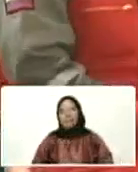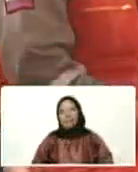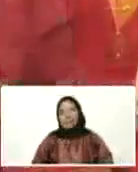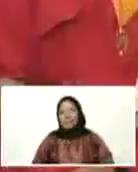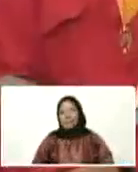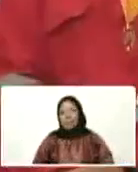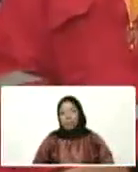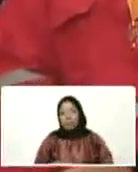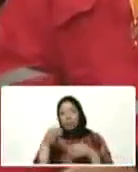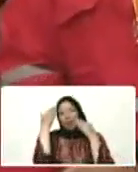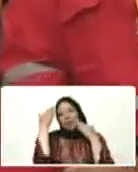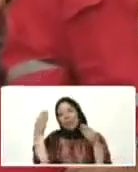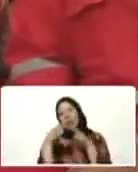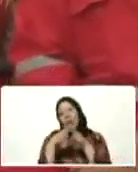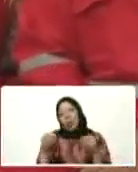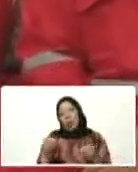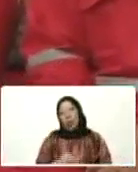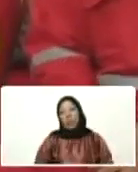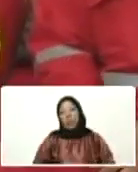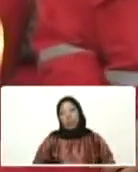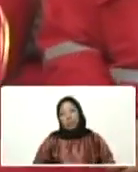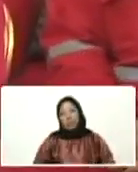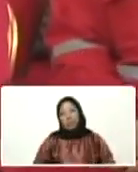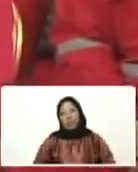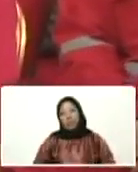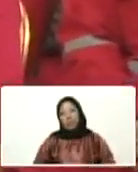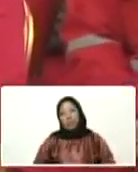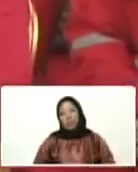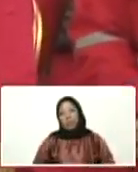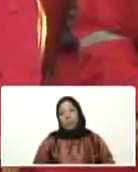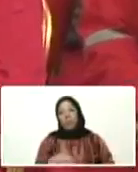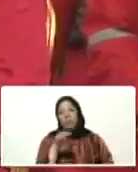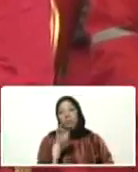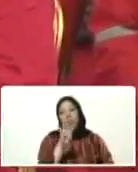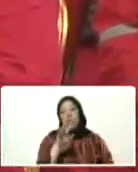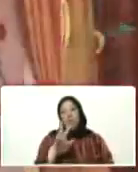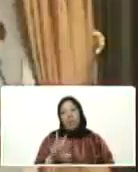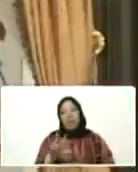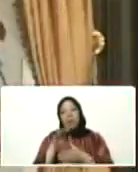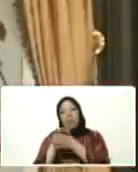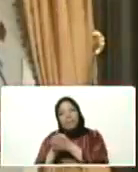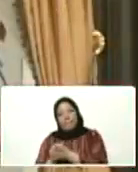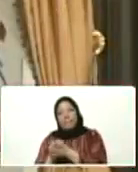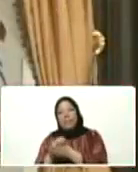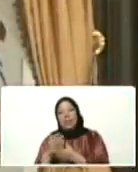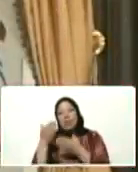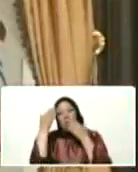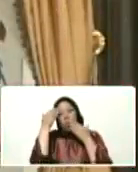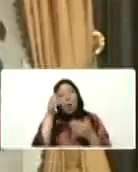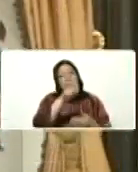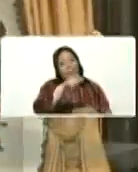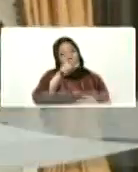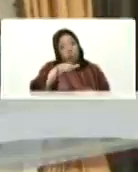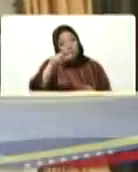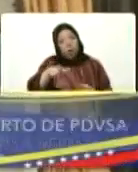Bueno, mis saludos a todos. Los 43, a Rupert,